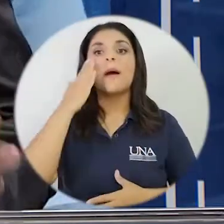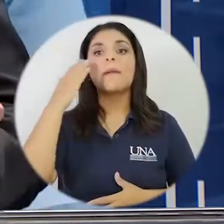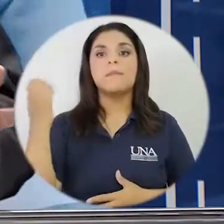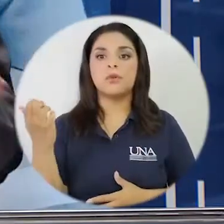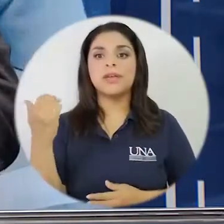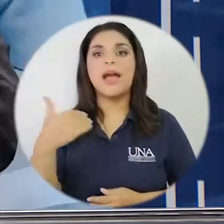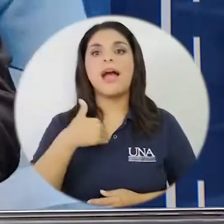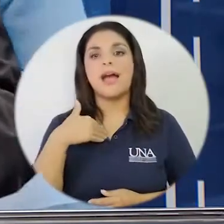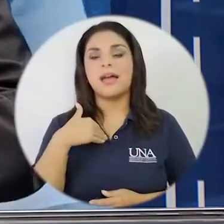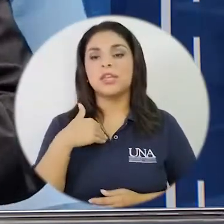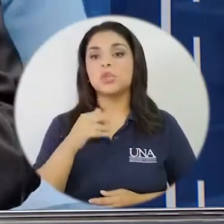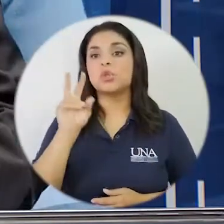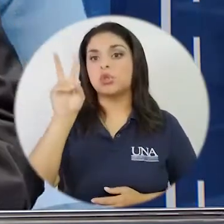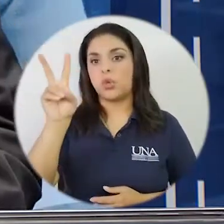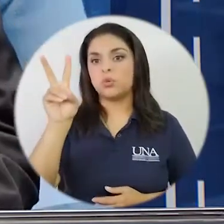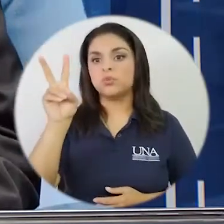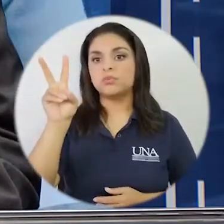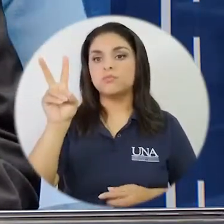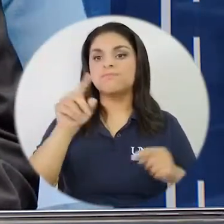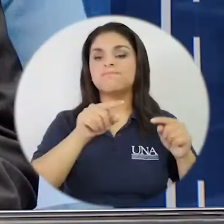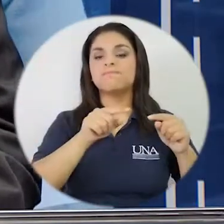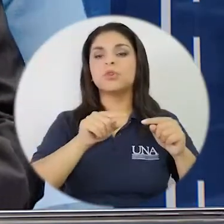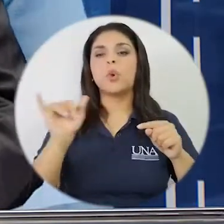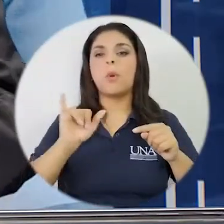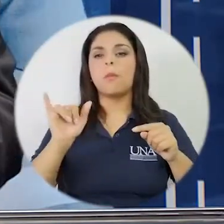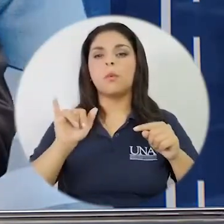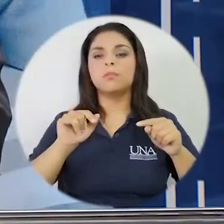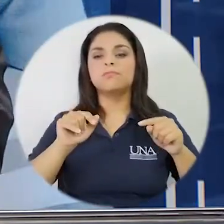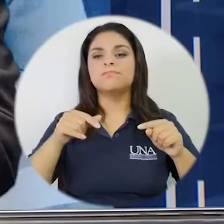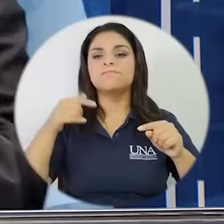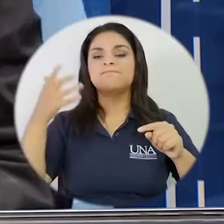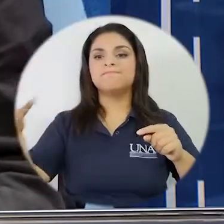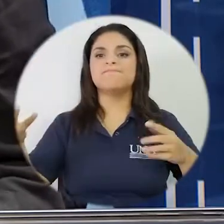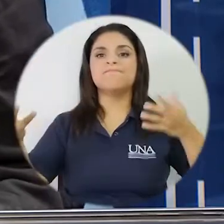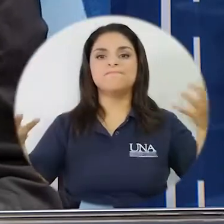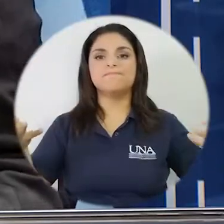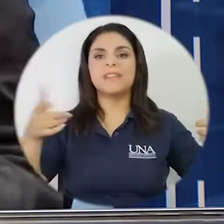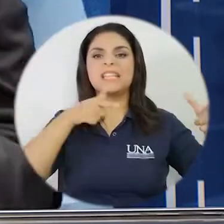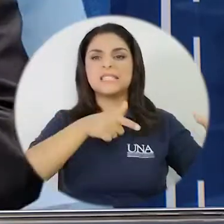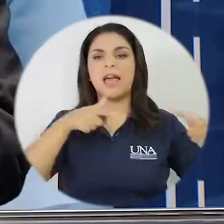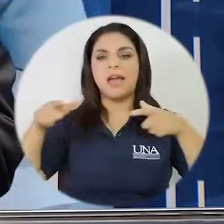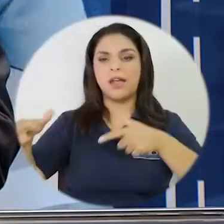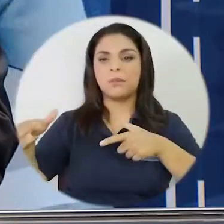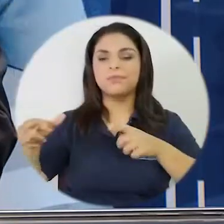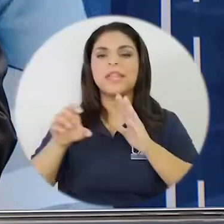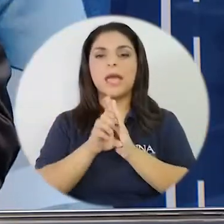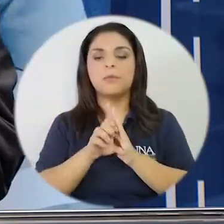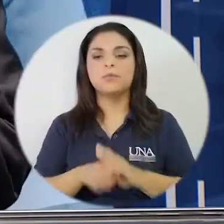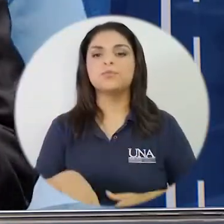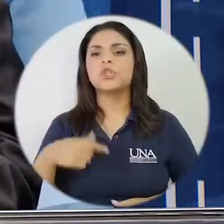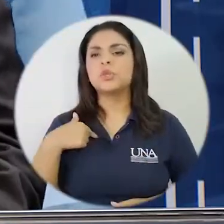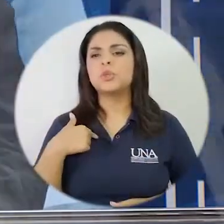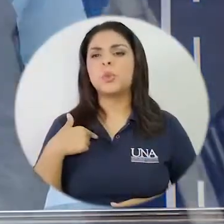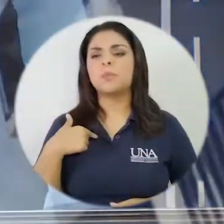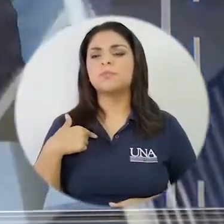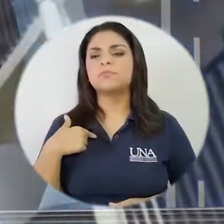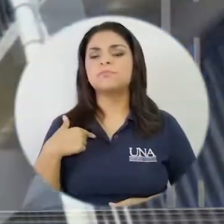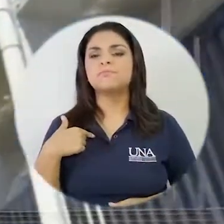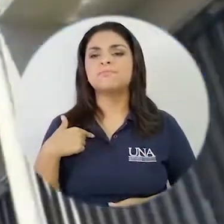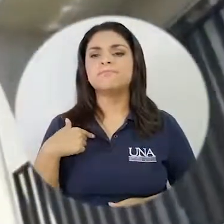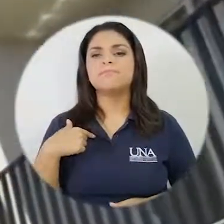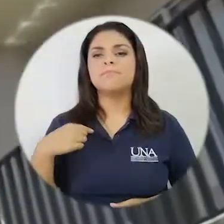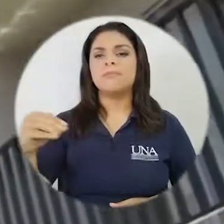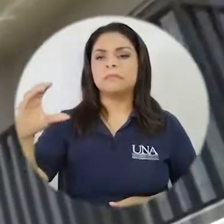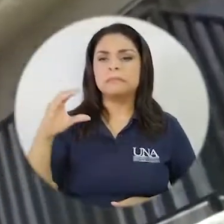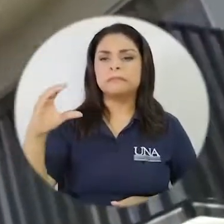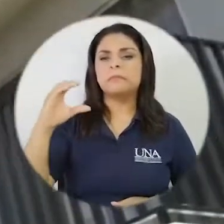no hay acceso porque se están presentando dos extremos. O tengo que ser muy pobre, o sea, no lo veamos en términos de pobreza,